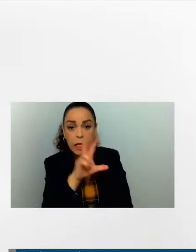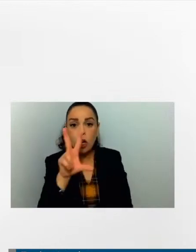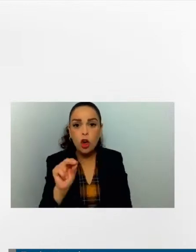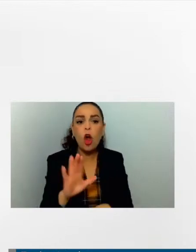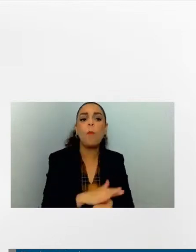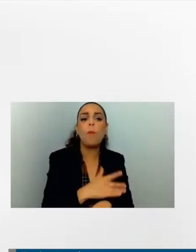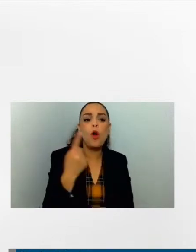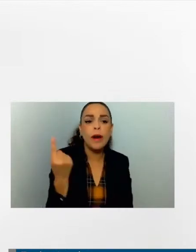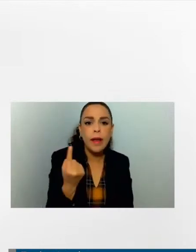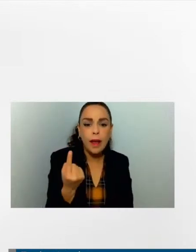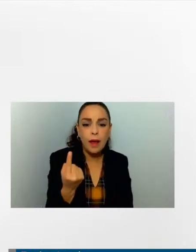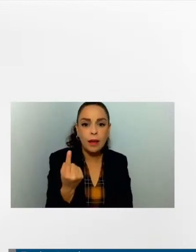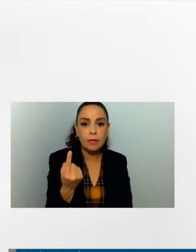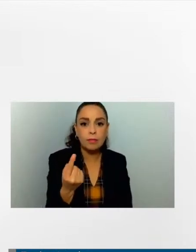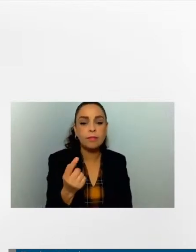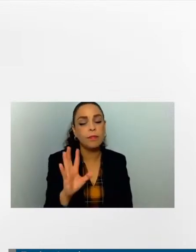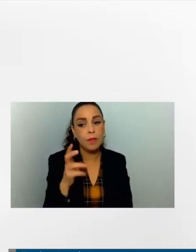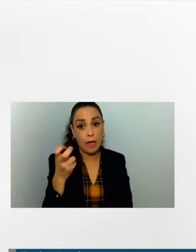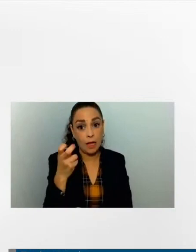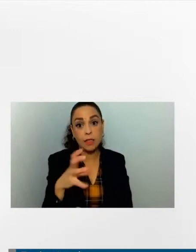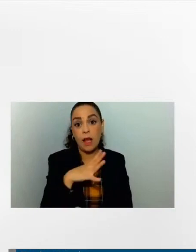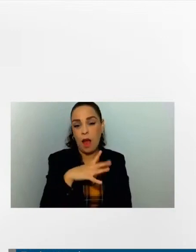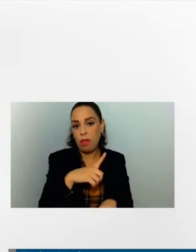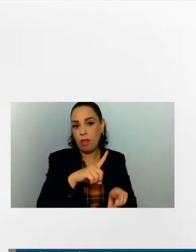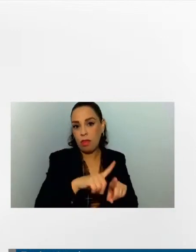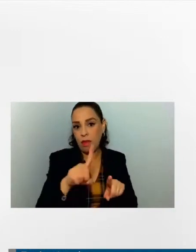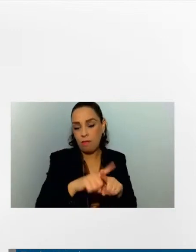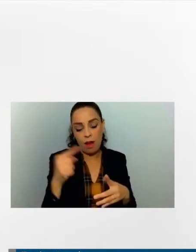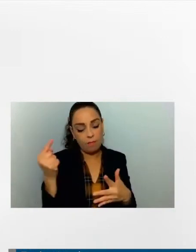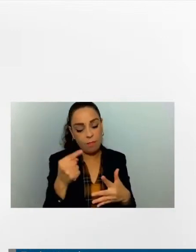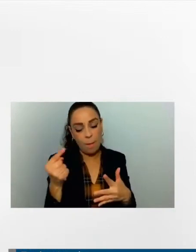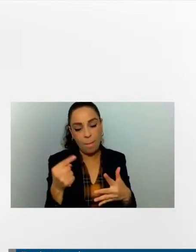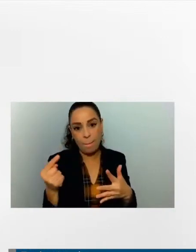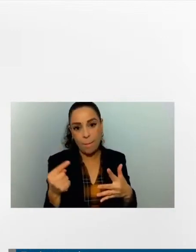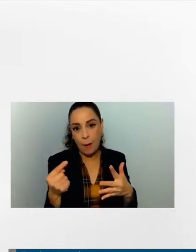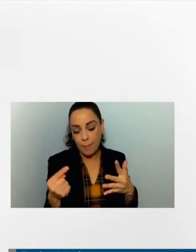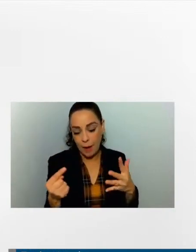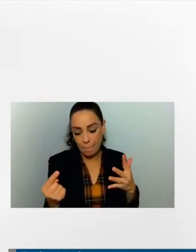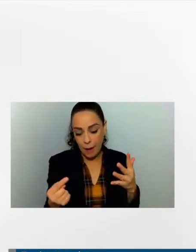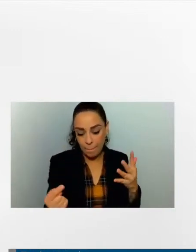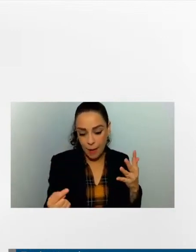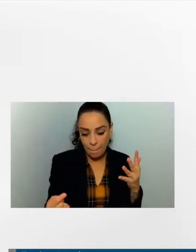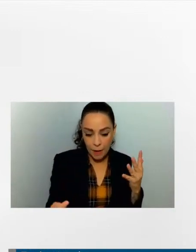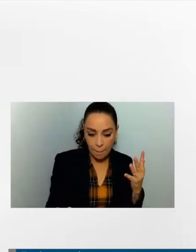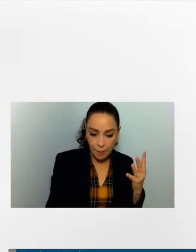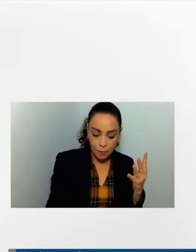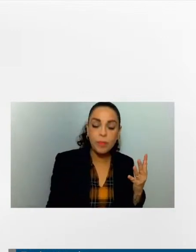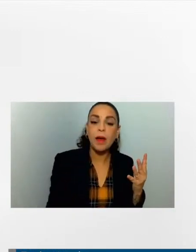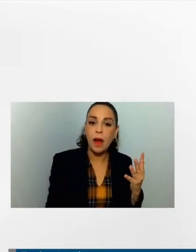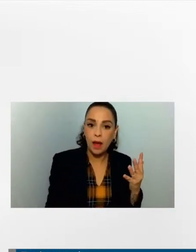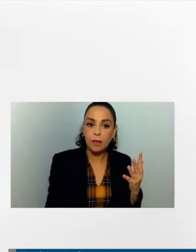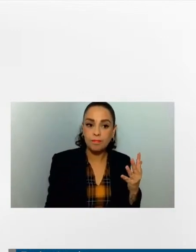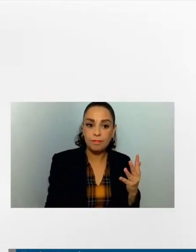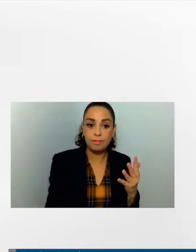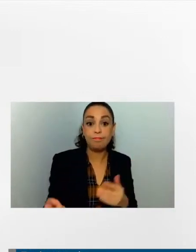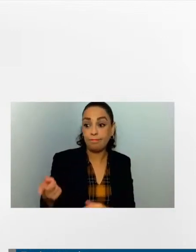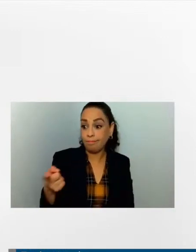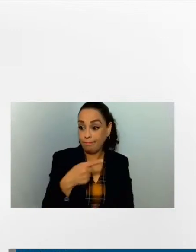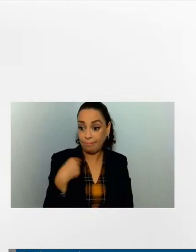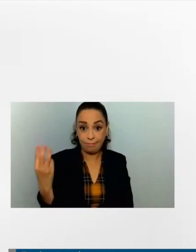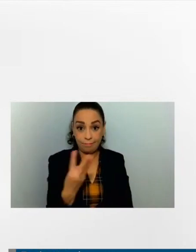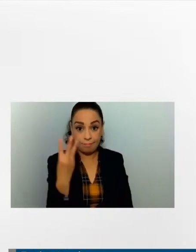Y sobre eso, pues, hay varios criterios en los que, bueno, que ahí a lo mejor hacer esta nota, que creo que no lo dijimos ninguna de las